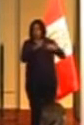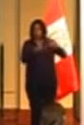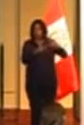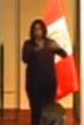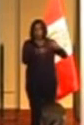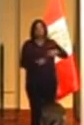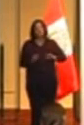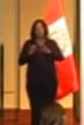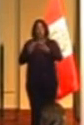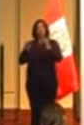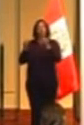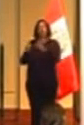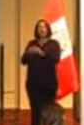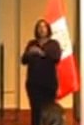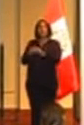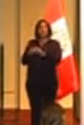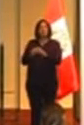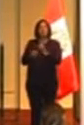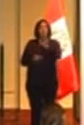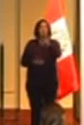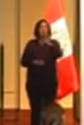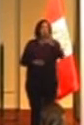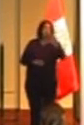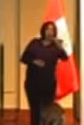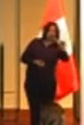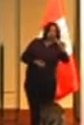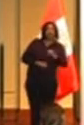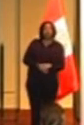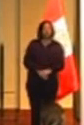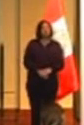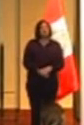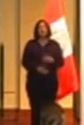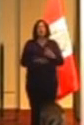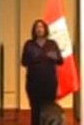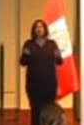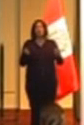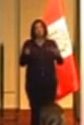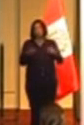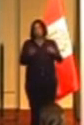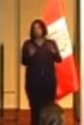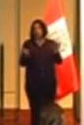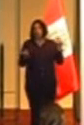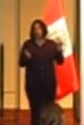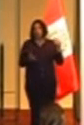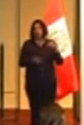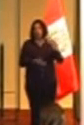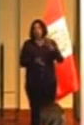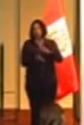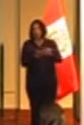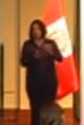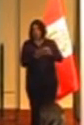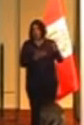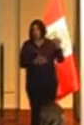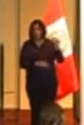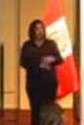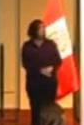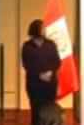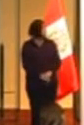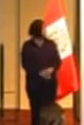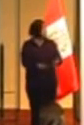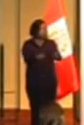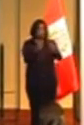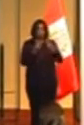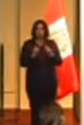la Organización de los Estados Americanos, la OEA. Durante estos últimos meses nos